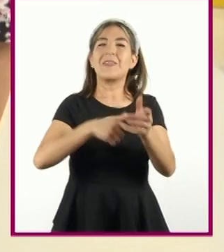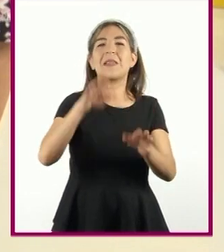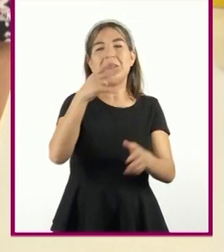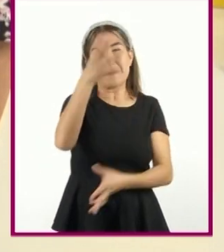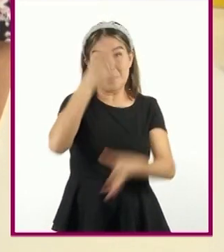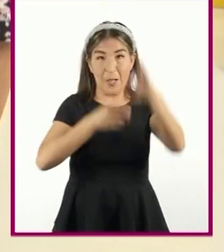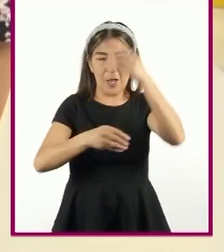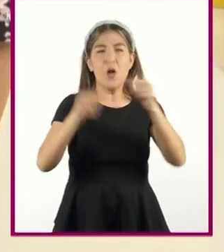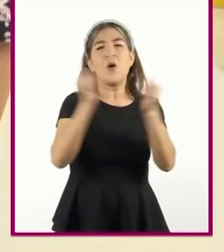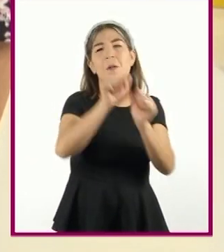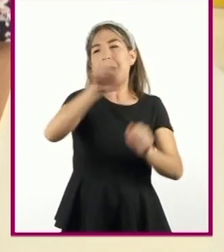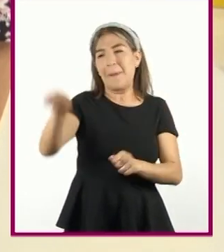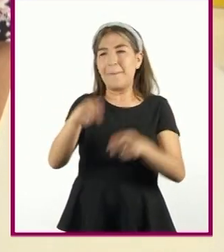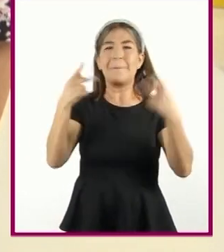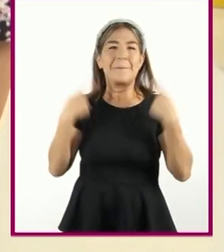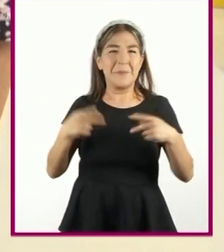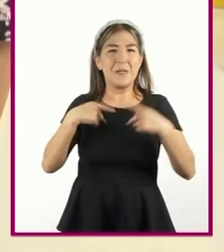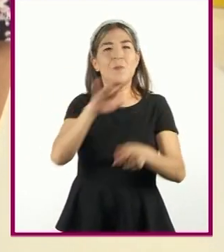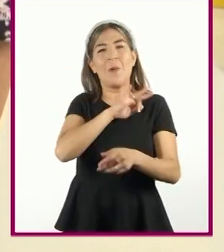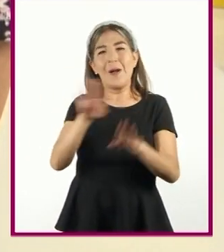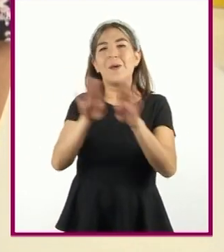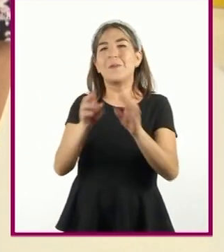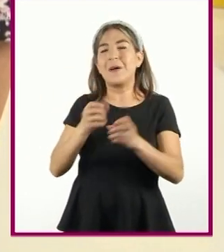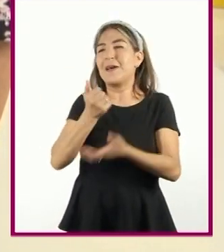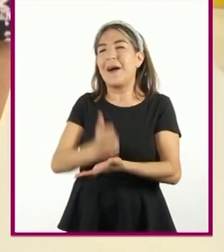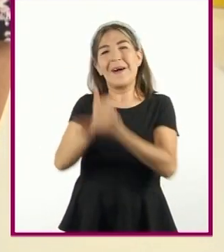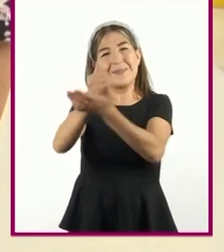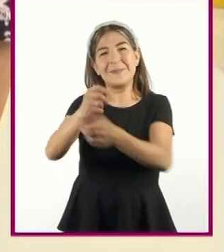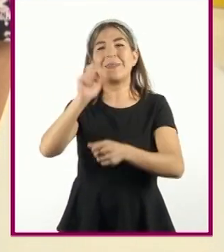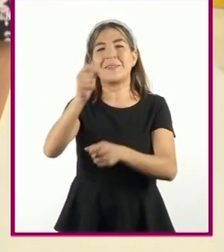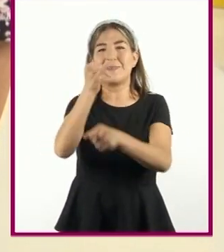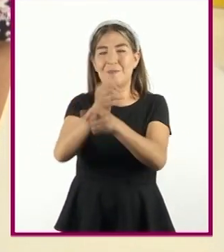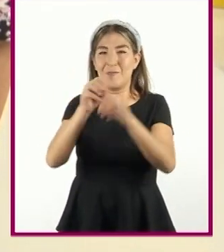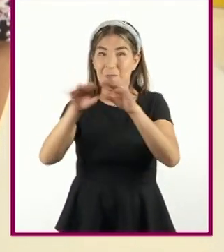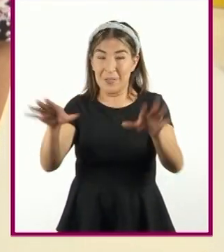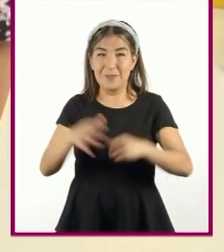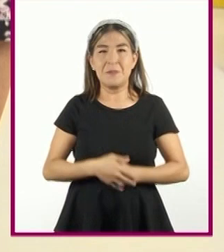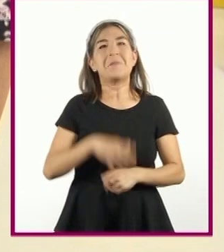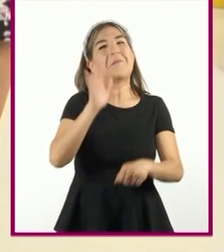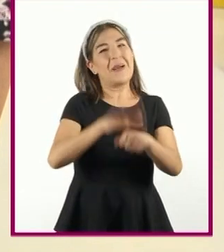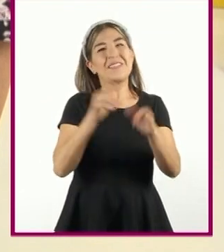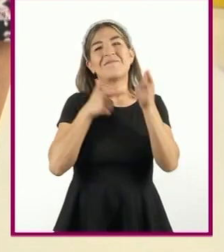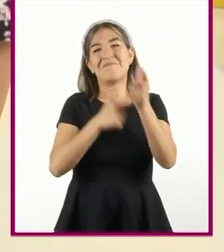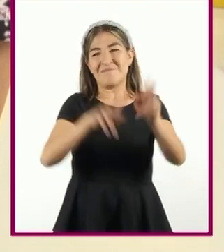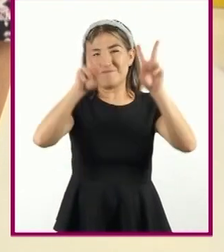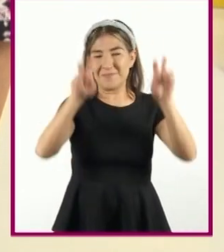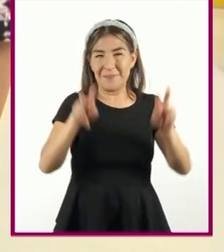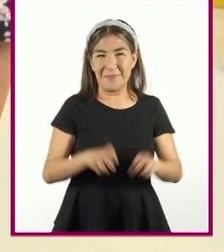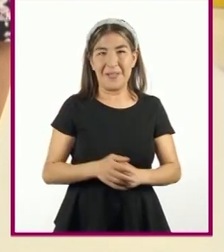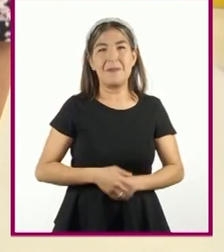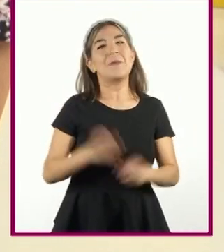que aprendan con las personas que les rodean. Aún nos quedan muchos temas que abordar. Nos